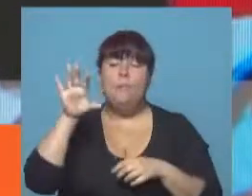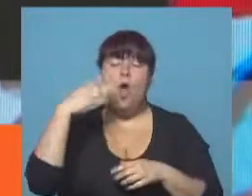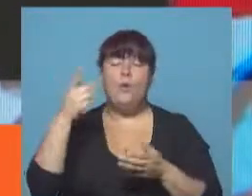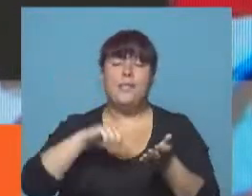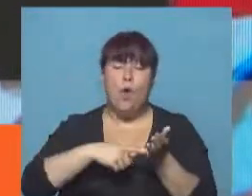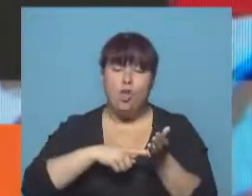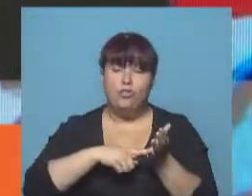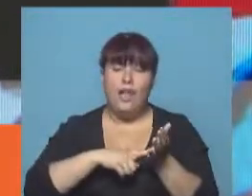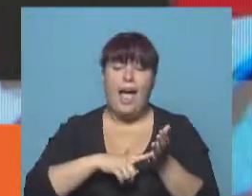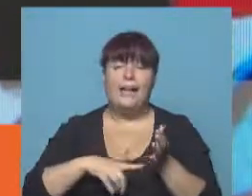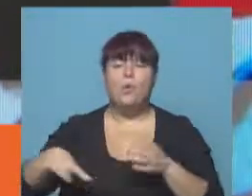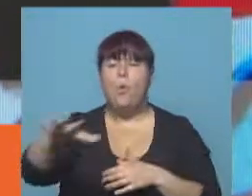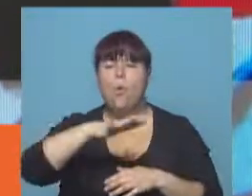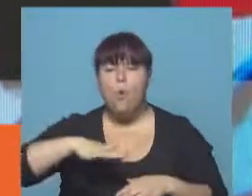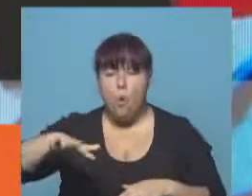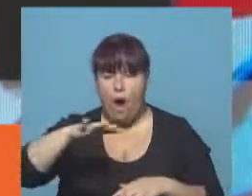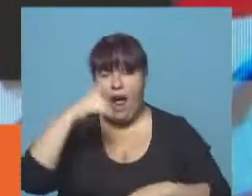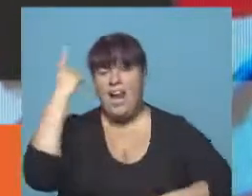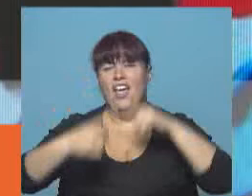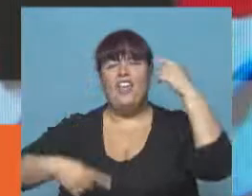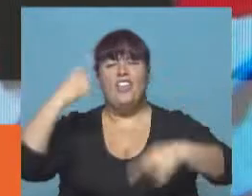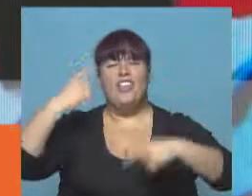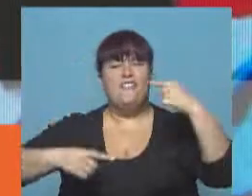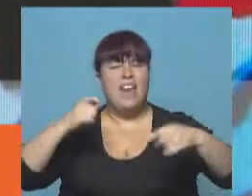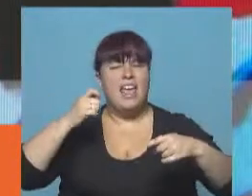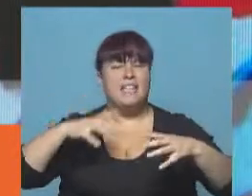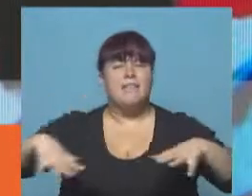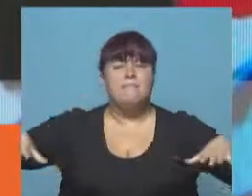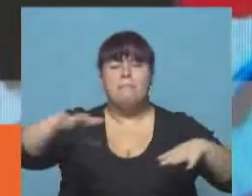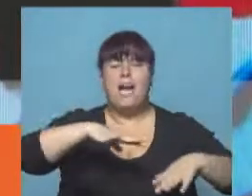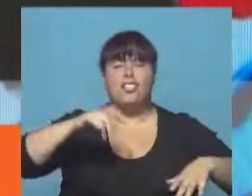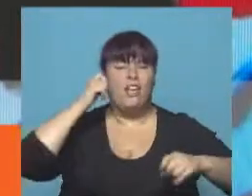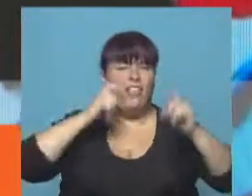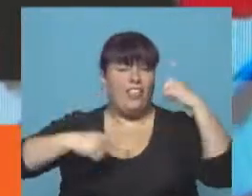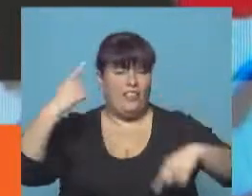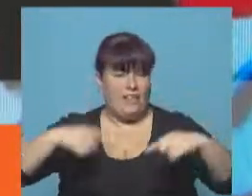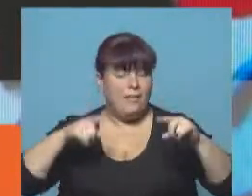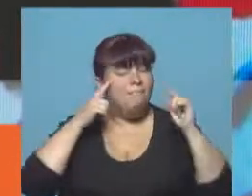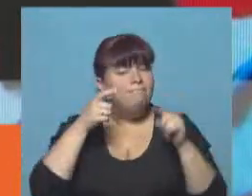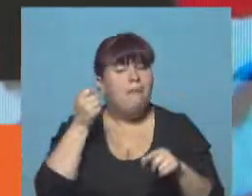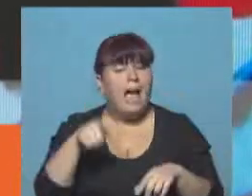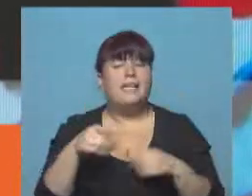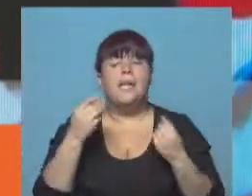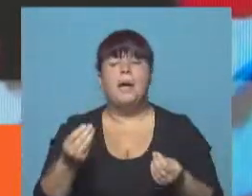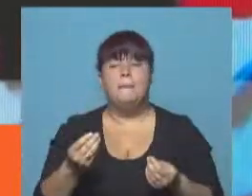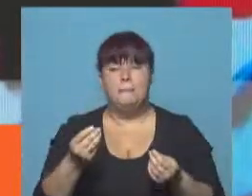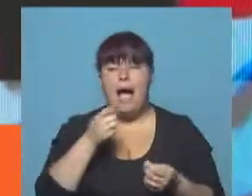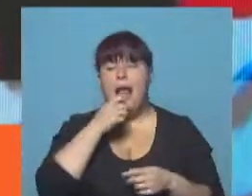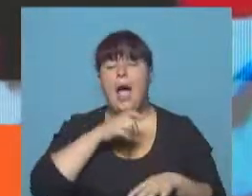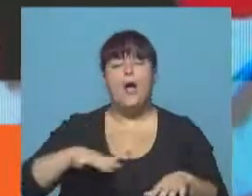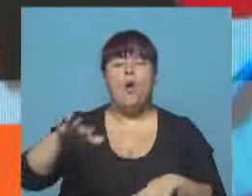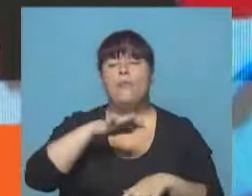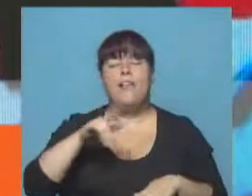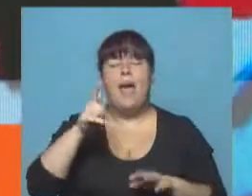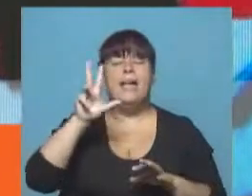Aires es un territorio con una diversidad muy en tamaño poblacional diferente. Sí. Esto está pensado para aquellas comunidades